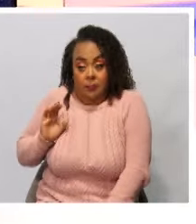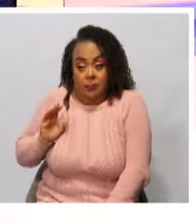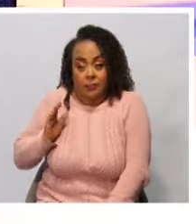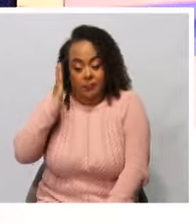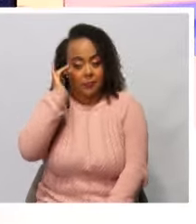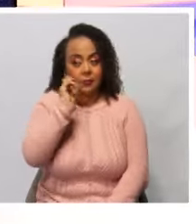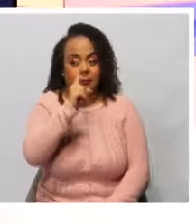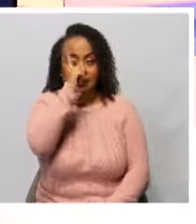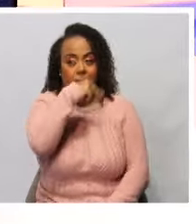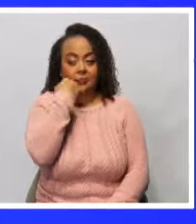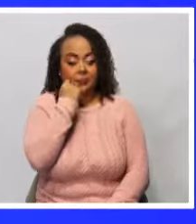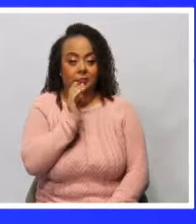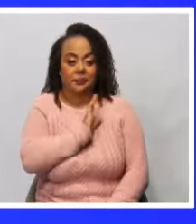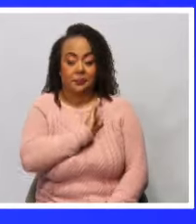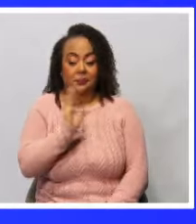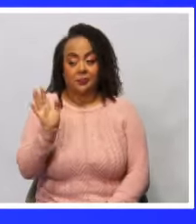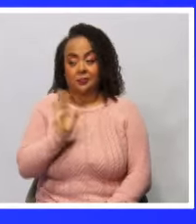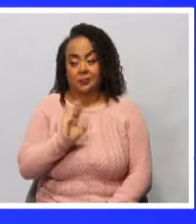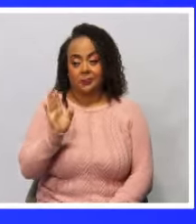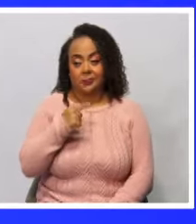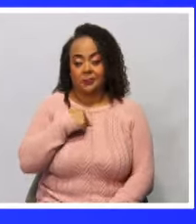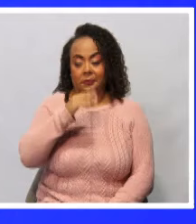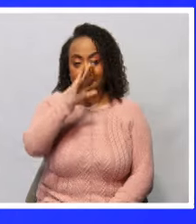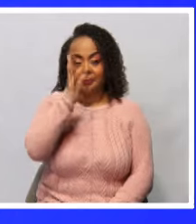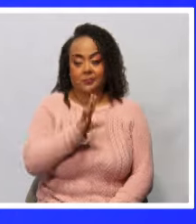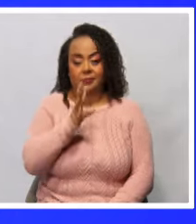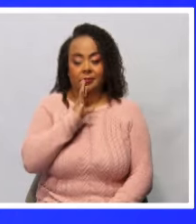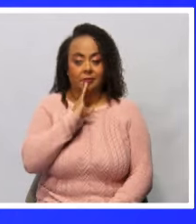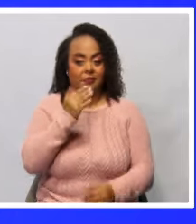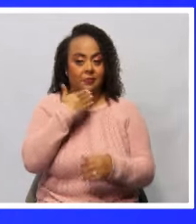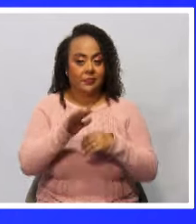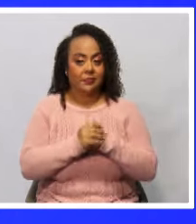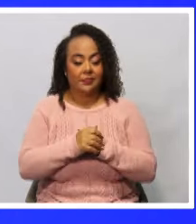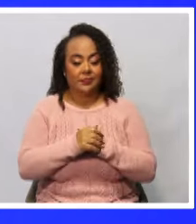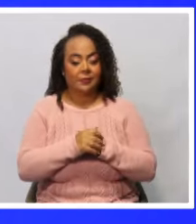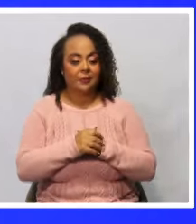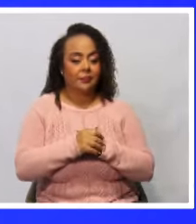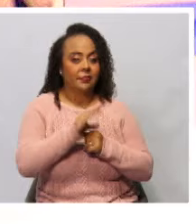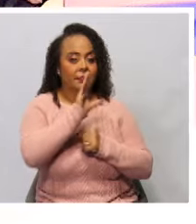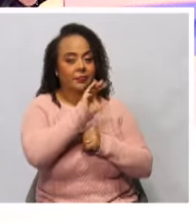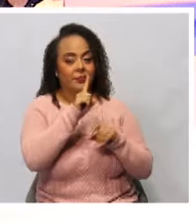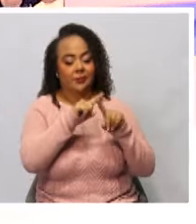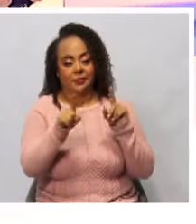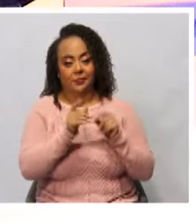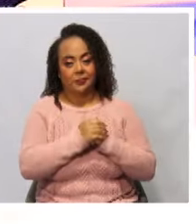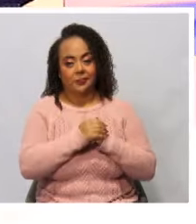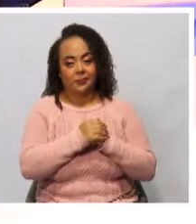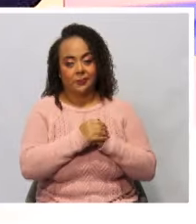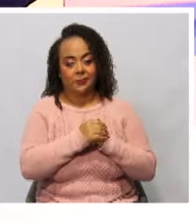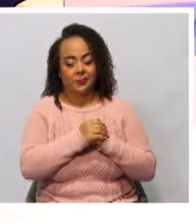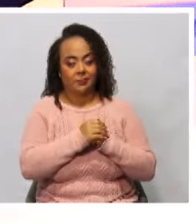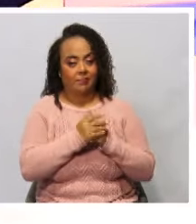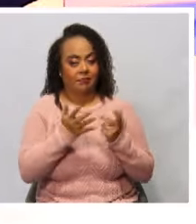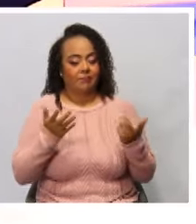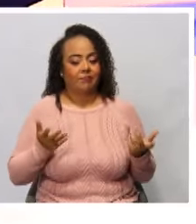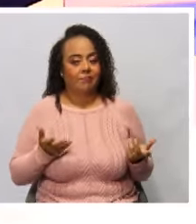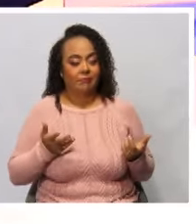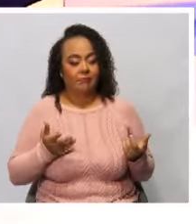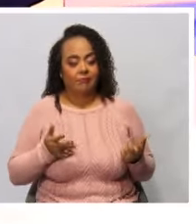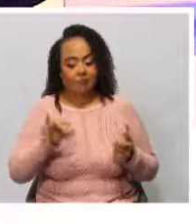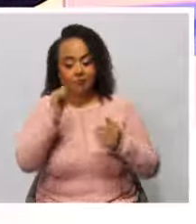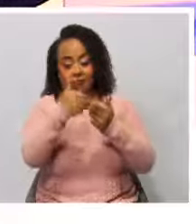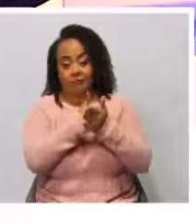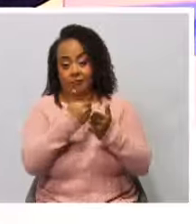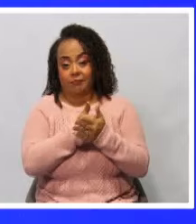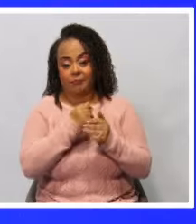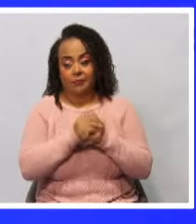cara? Podría ser, ¿no? No, no, yo nunca he hablado mal No, no, no, estoy de. diciendo. Pero sería como novedoso,